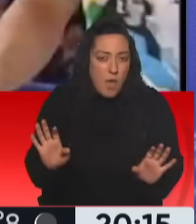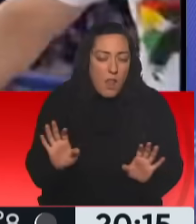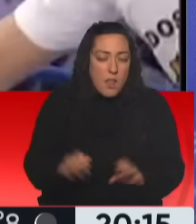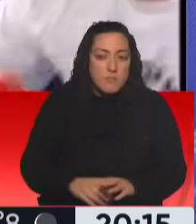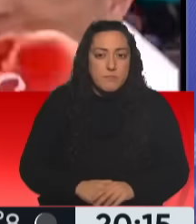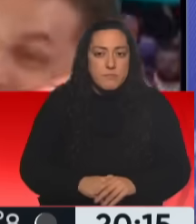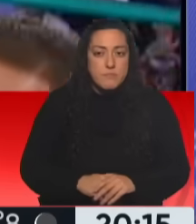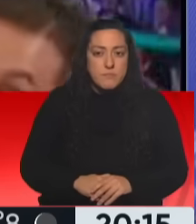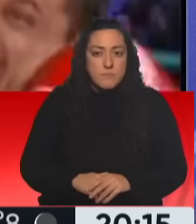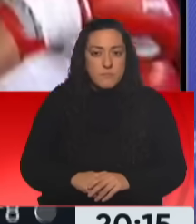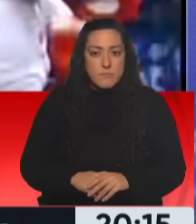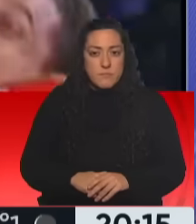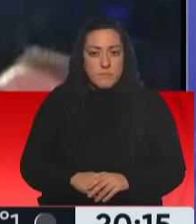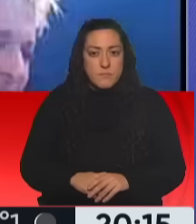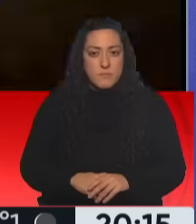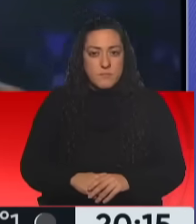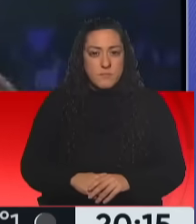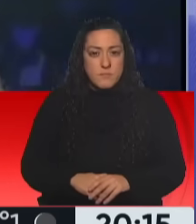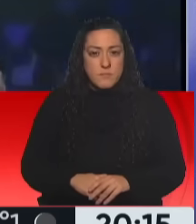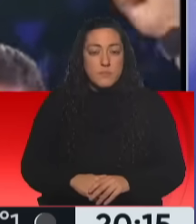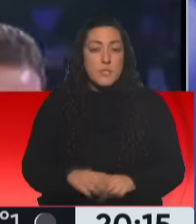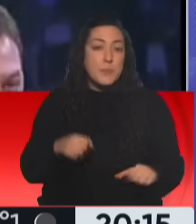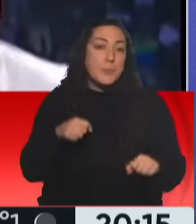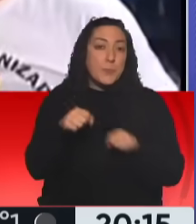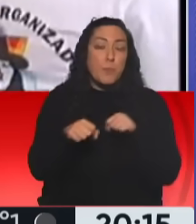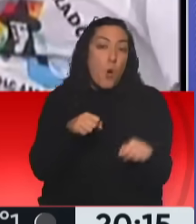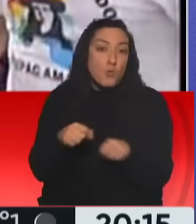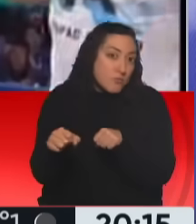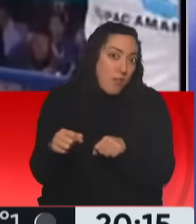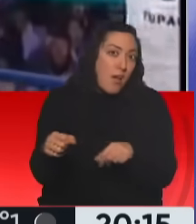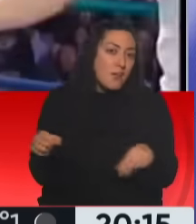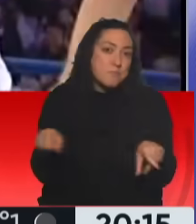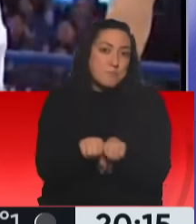Valga digamos, la imagen que estoy poniendo de un boxeador, bueno, imagínense